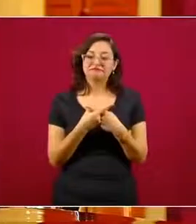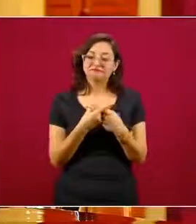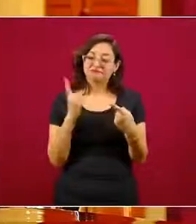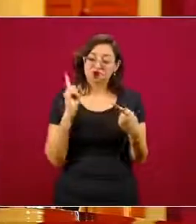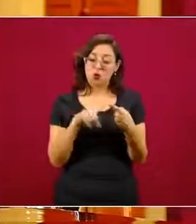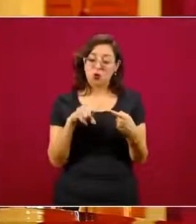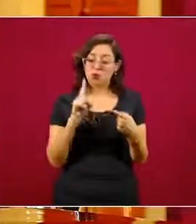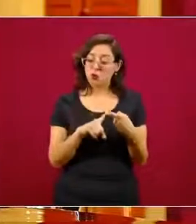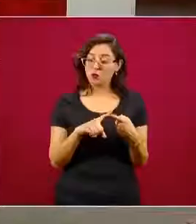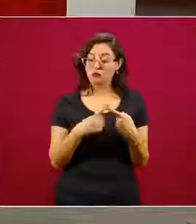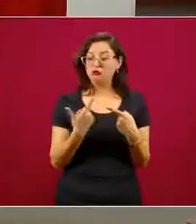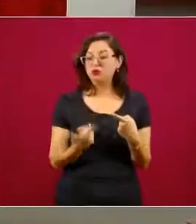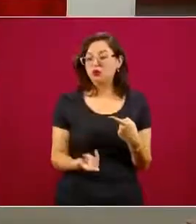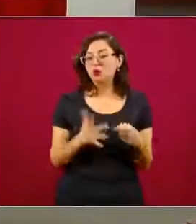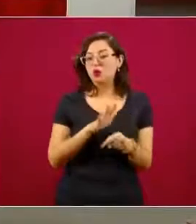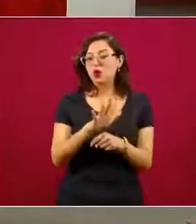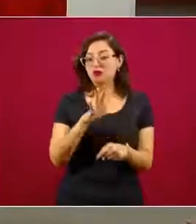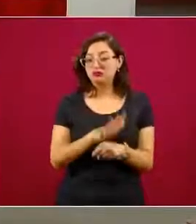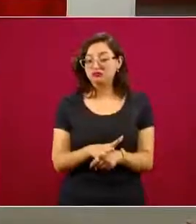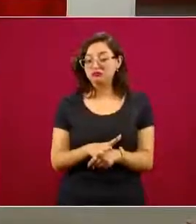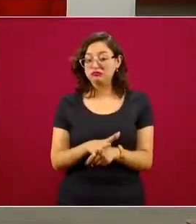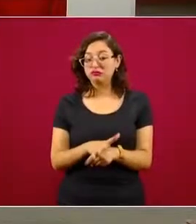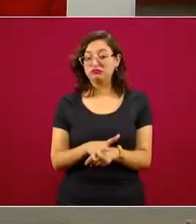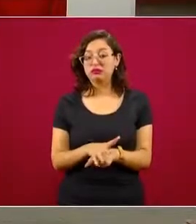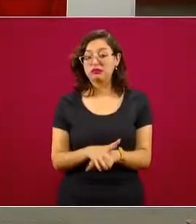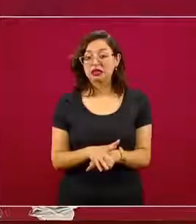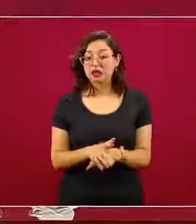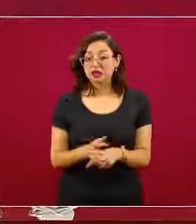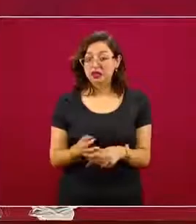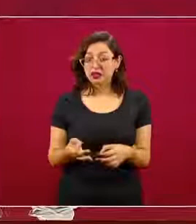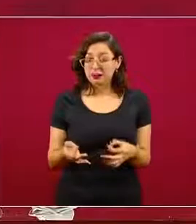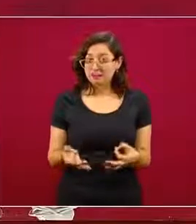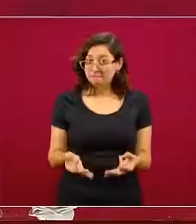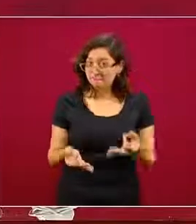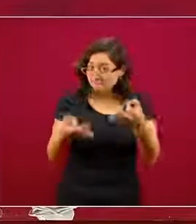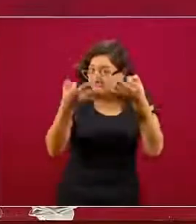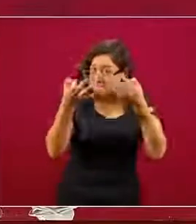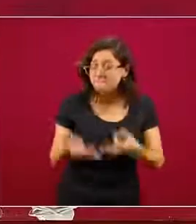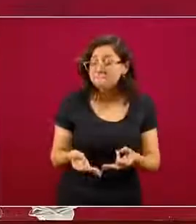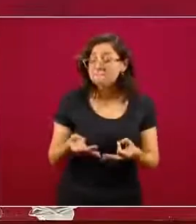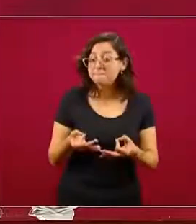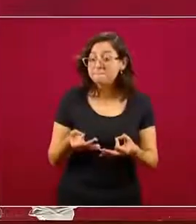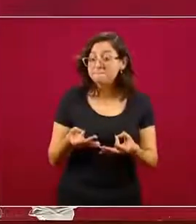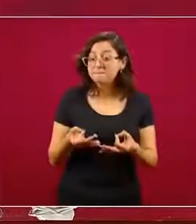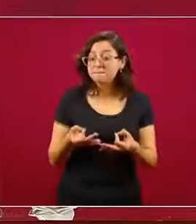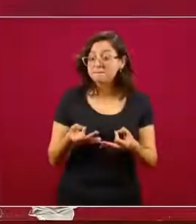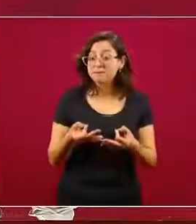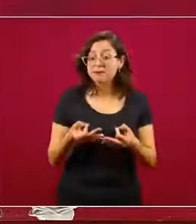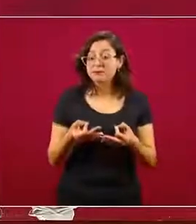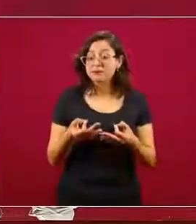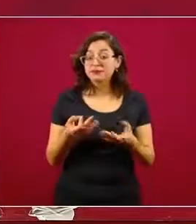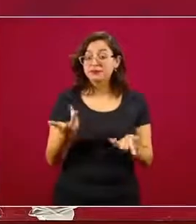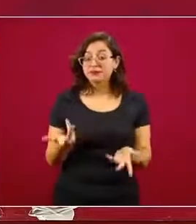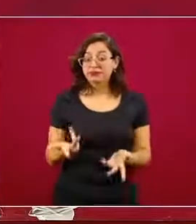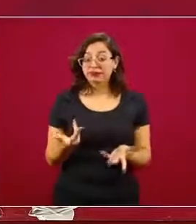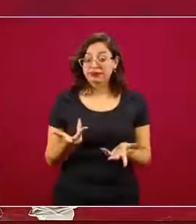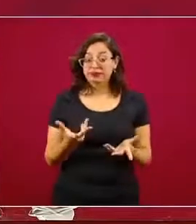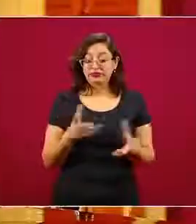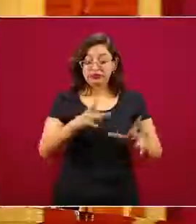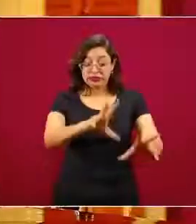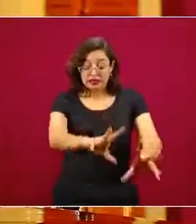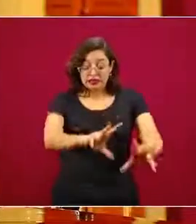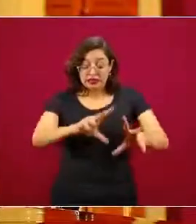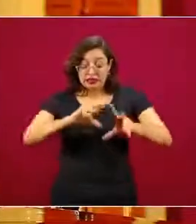primer lugar, porque aún no se conoce con toda o con suficiente precisión en qué momento se desarrollan los